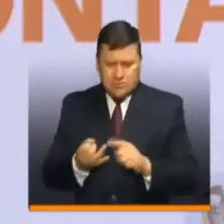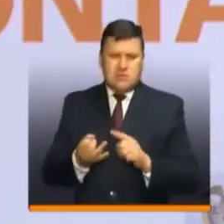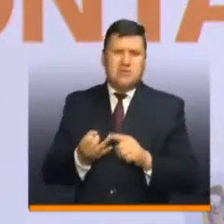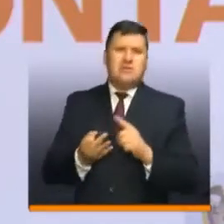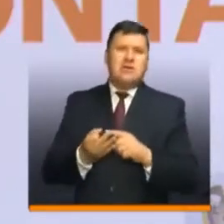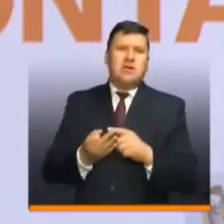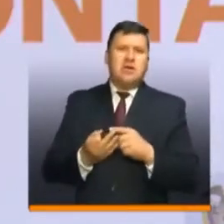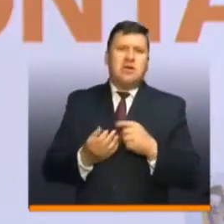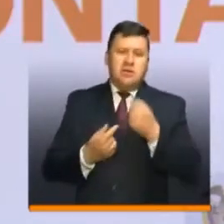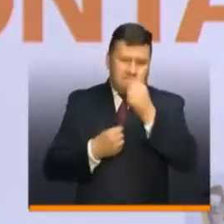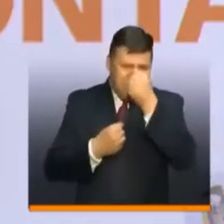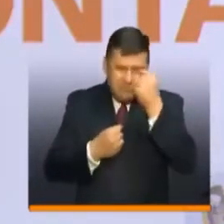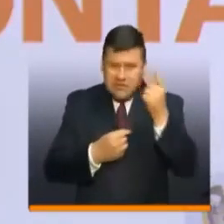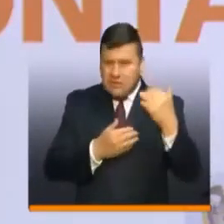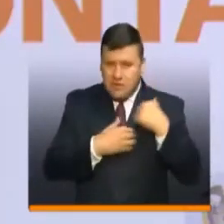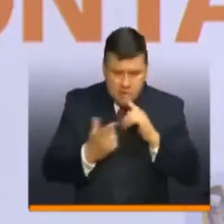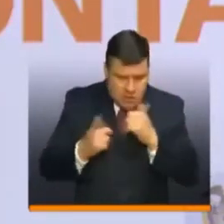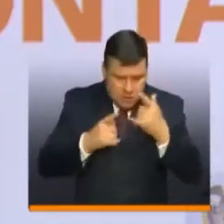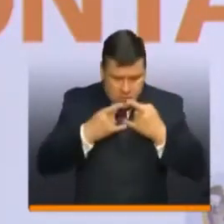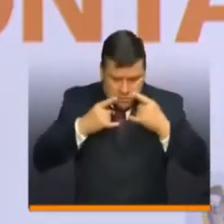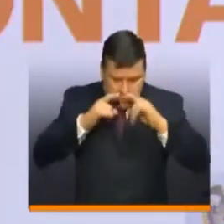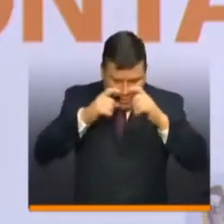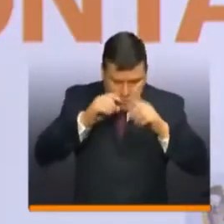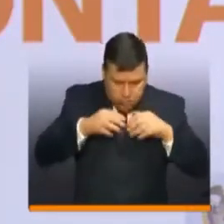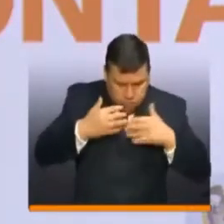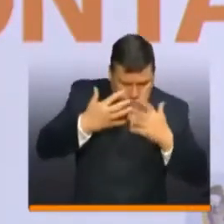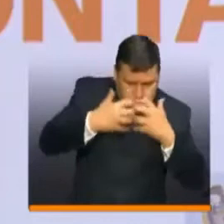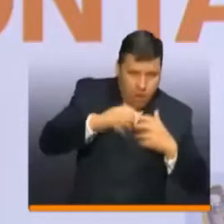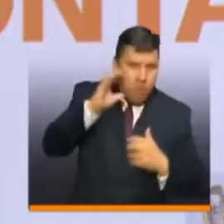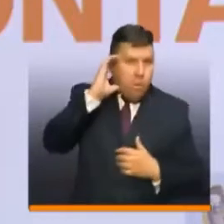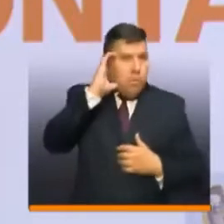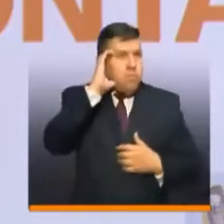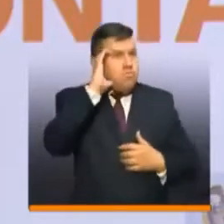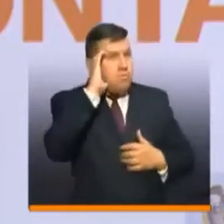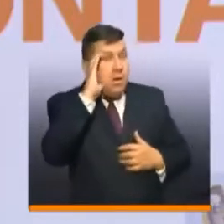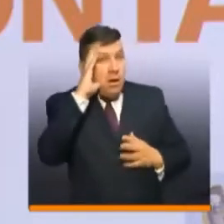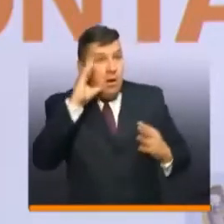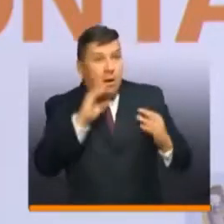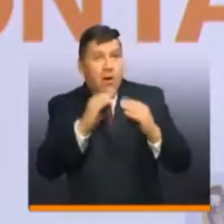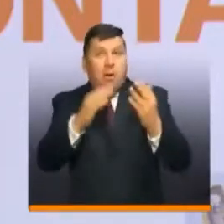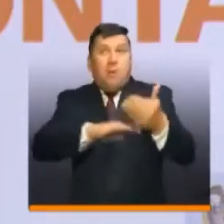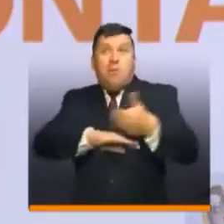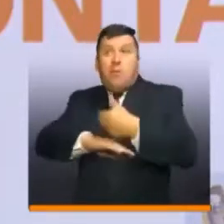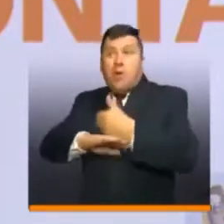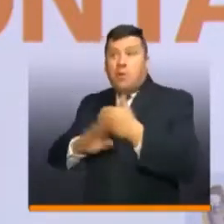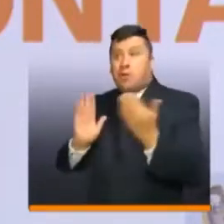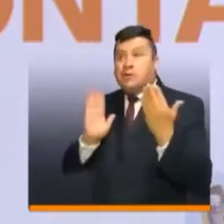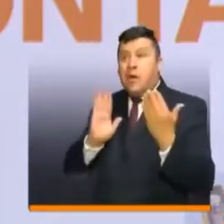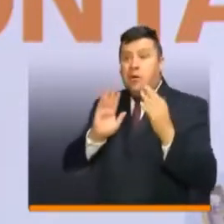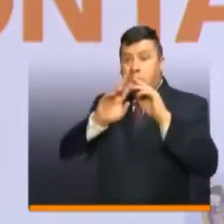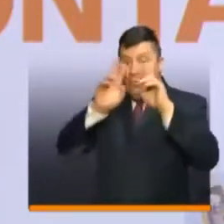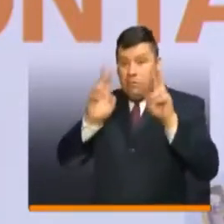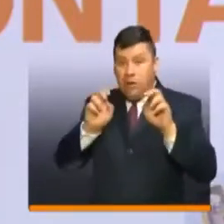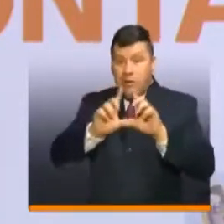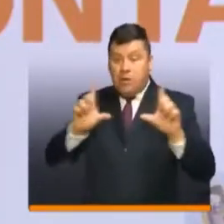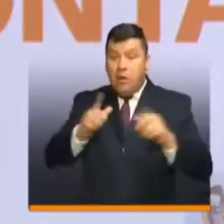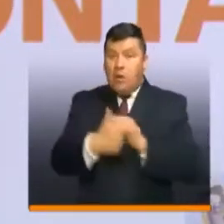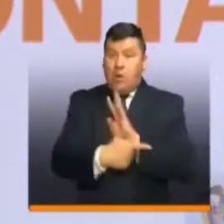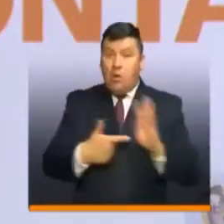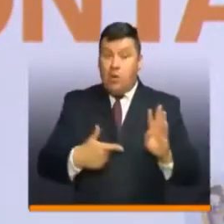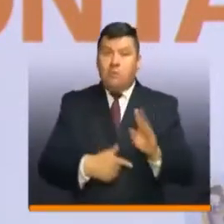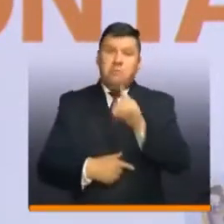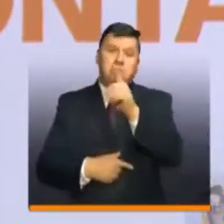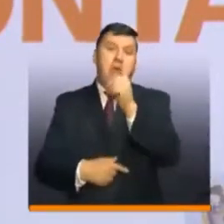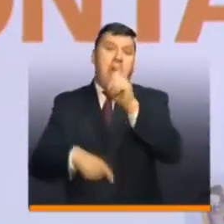sectores de cosméticos que están listos y dispuestos también a ser parte de esta gran convocatoria 90% de ellos